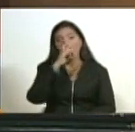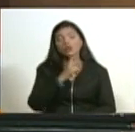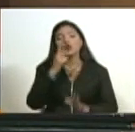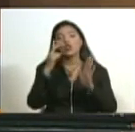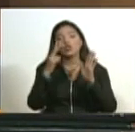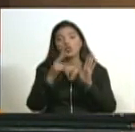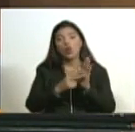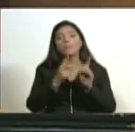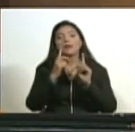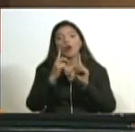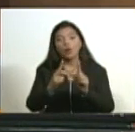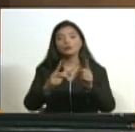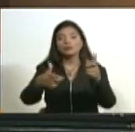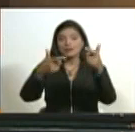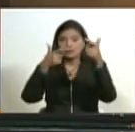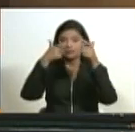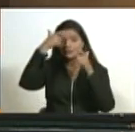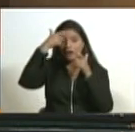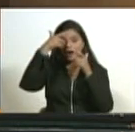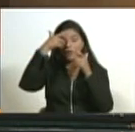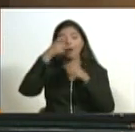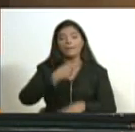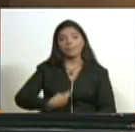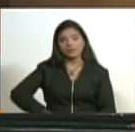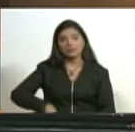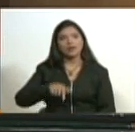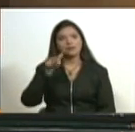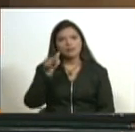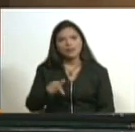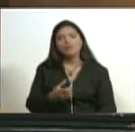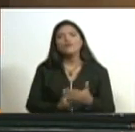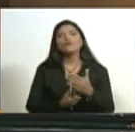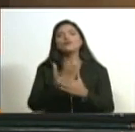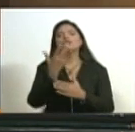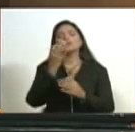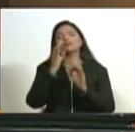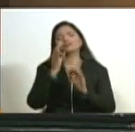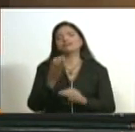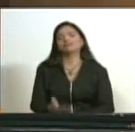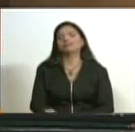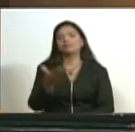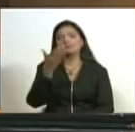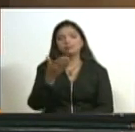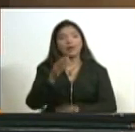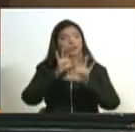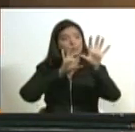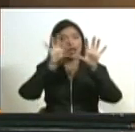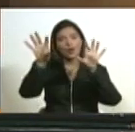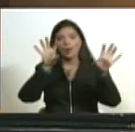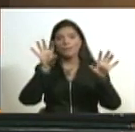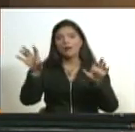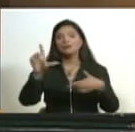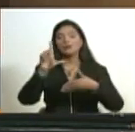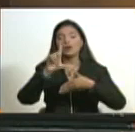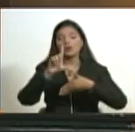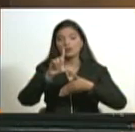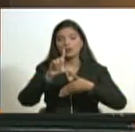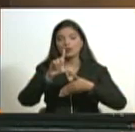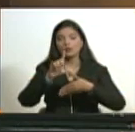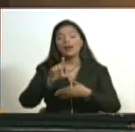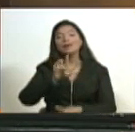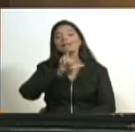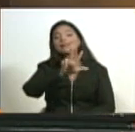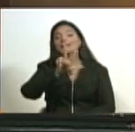2011, Hugo Chávez, nuestro comandante, presidió la Fundación Histórica de la Comunidad de Estados Latinoamericanos y Caribeños con